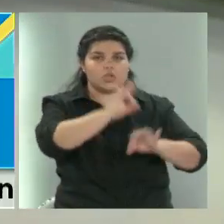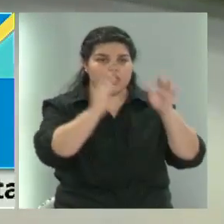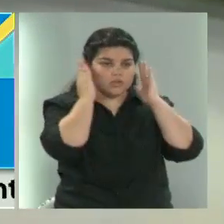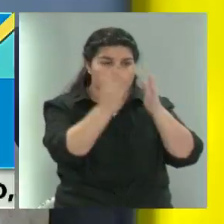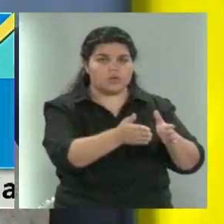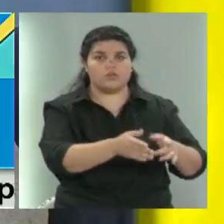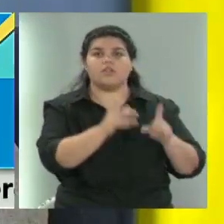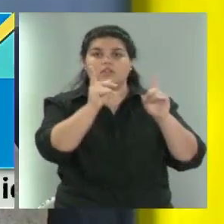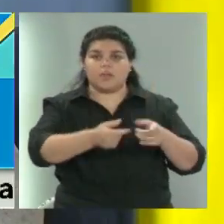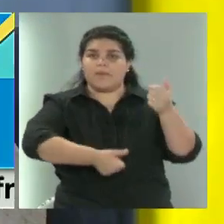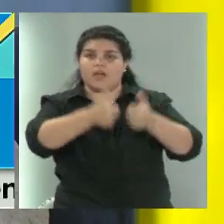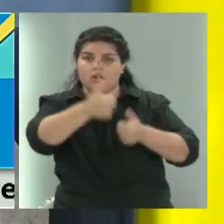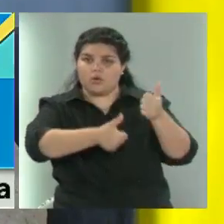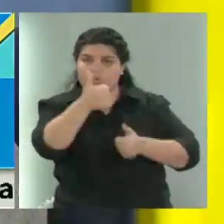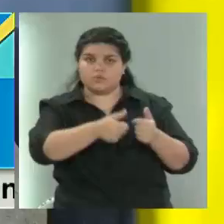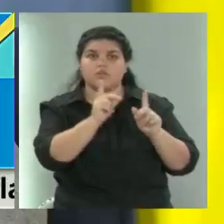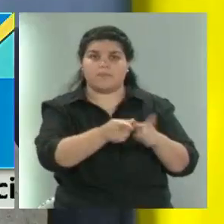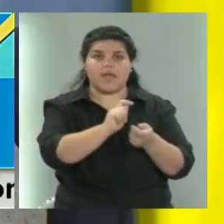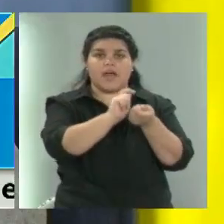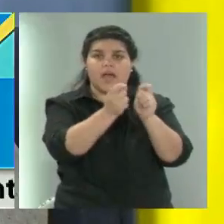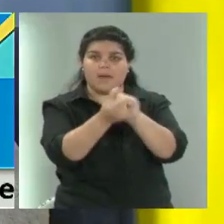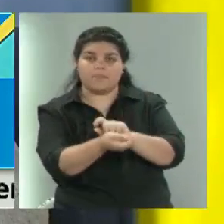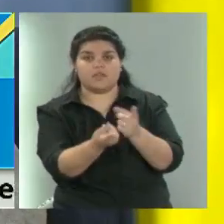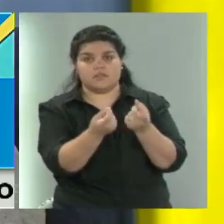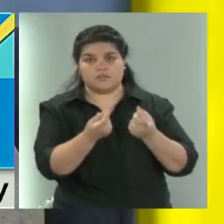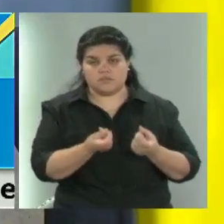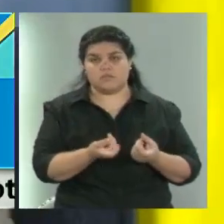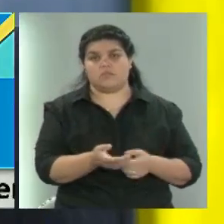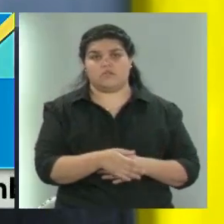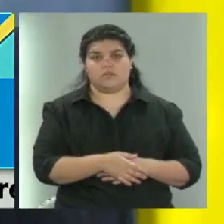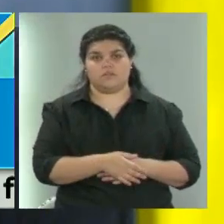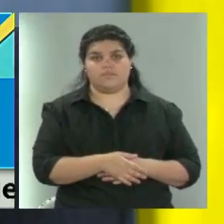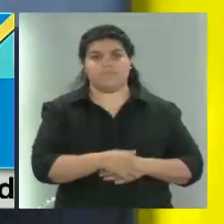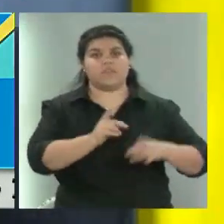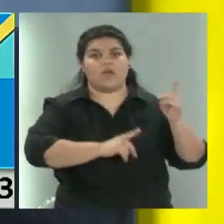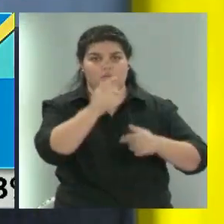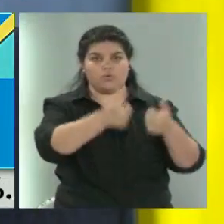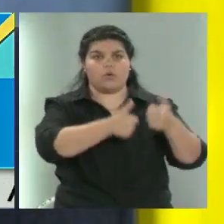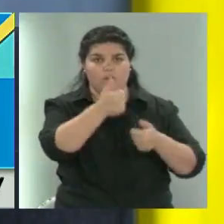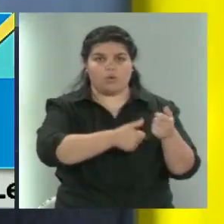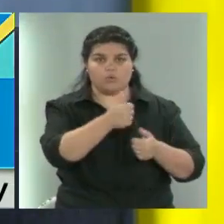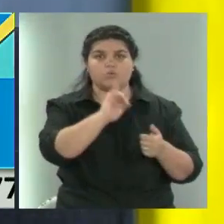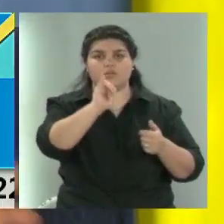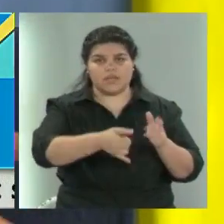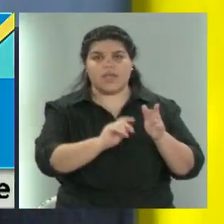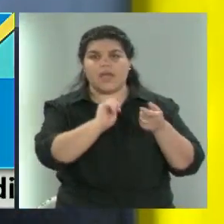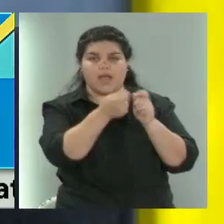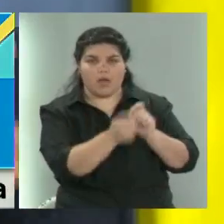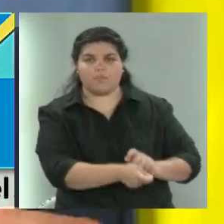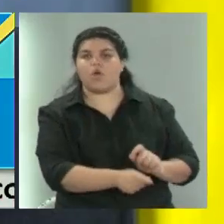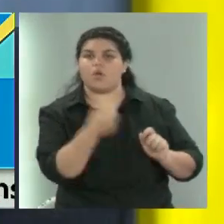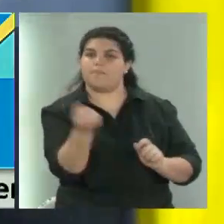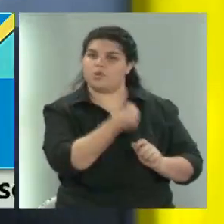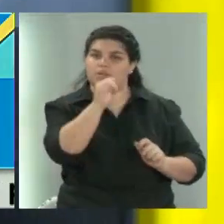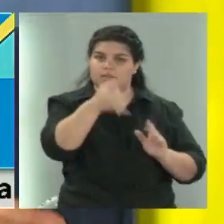concursos también tienen que cambiar. Se están haciendo concursos que han modificado algunas cuestiones importantes, pero hay que